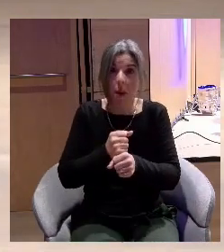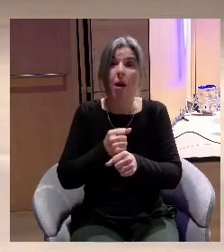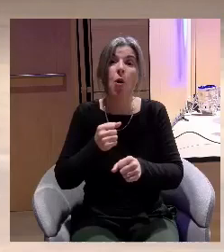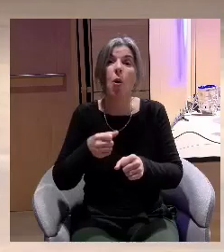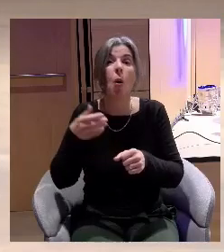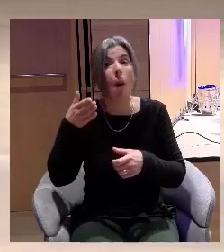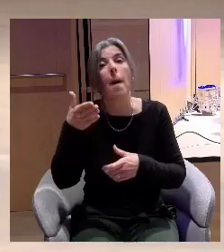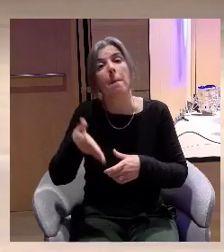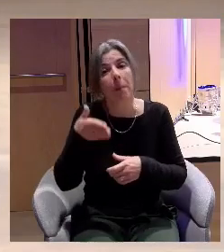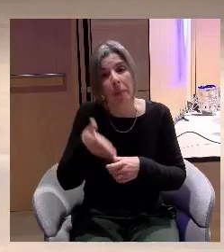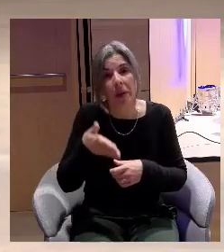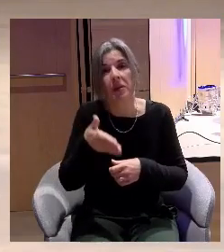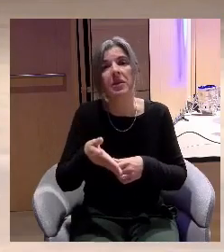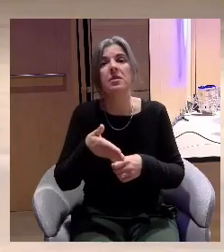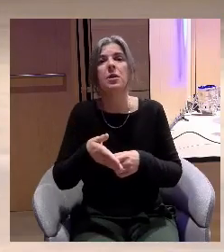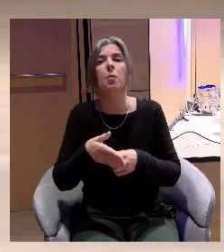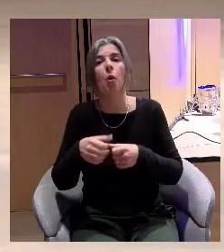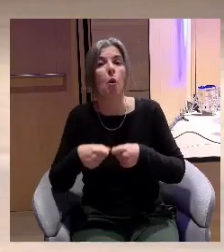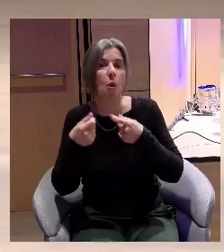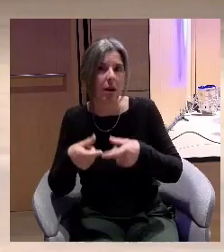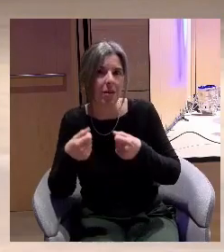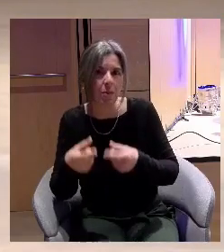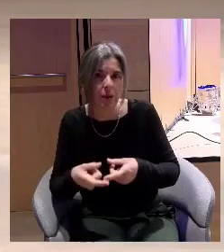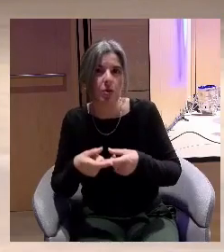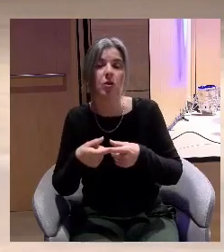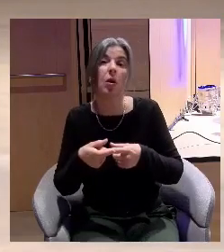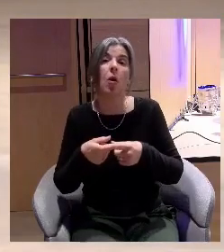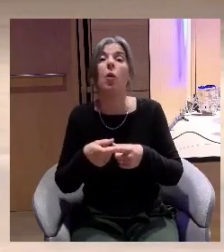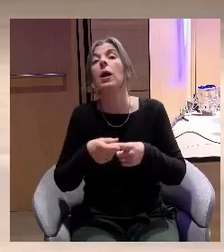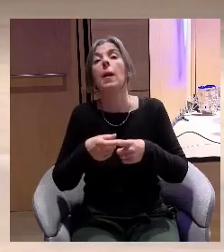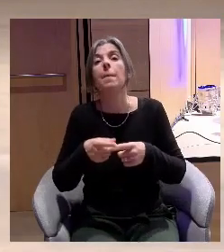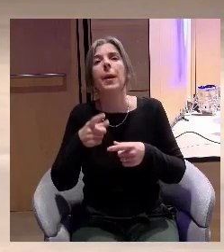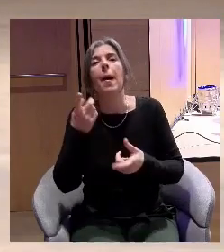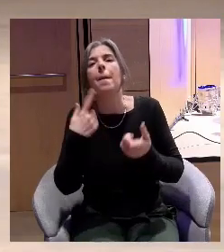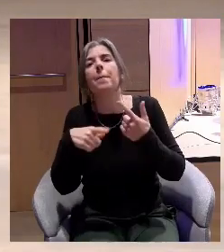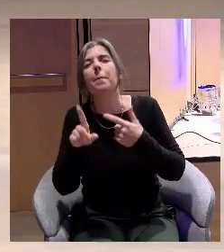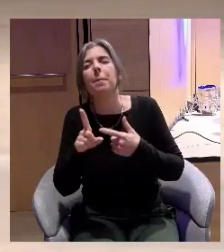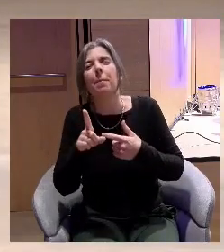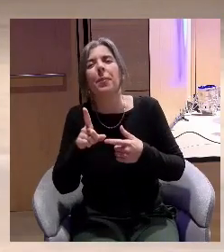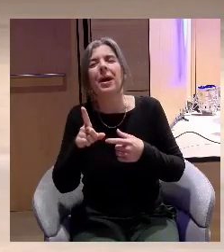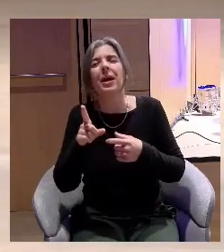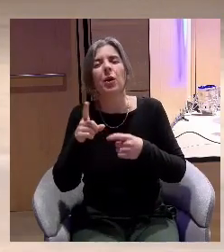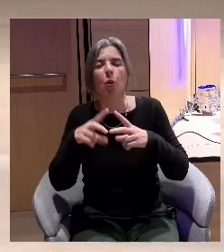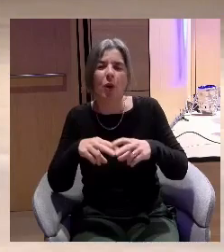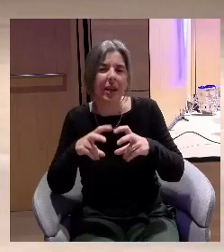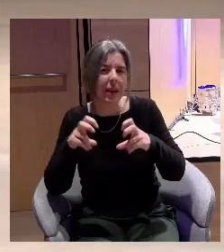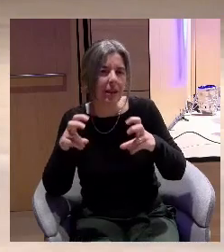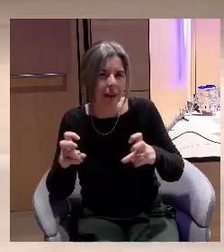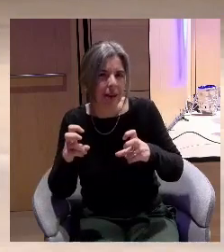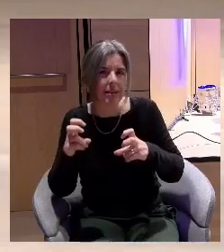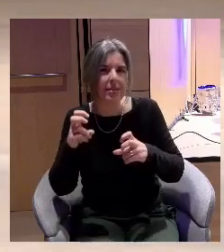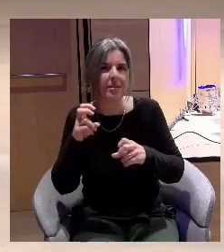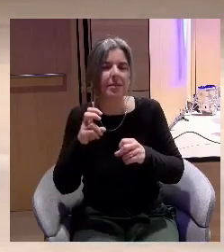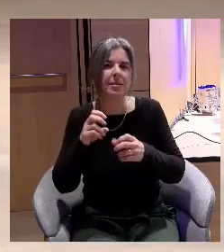Quibdó tiene esta inversión, Quibdó tiene estas dimensiones, está así, así, pero creo que el análisis se quedaría corto.